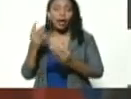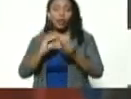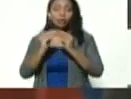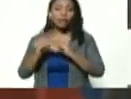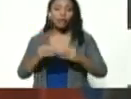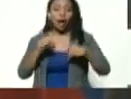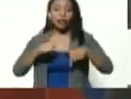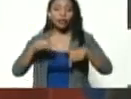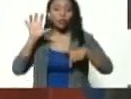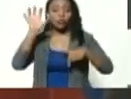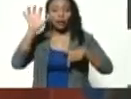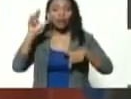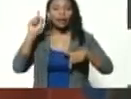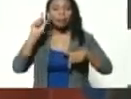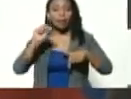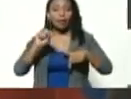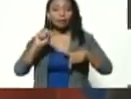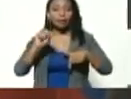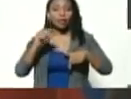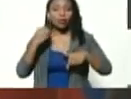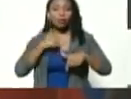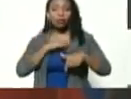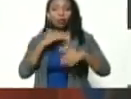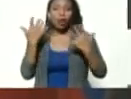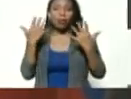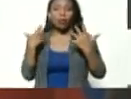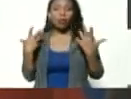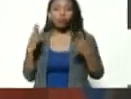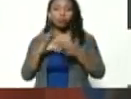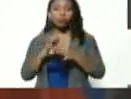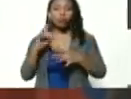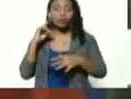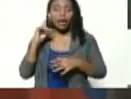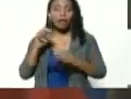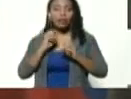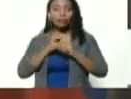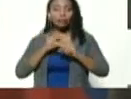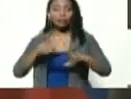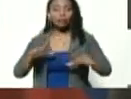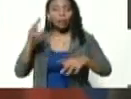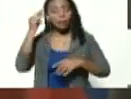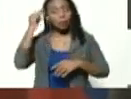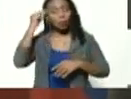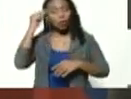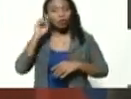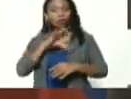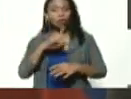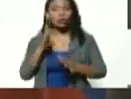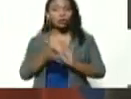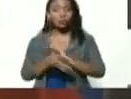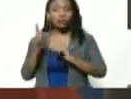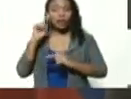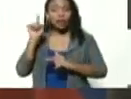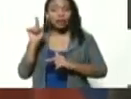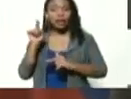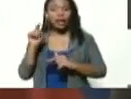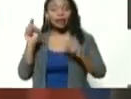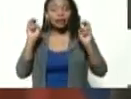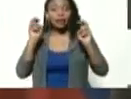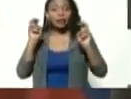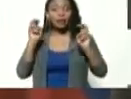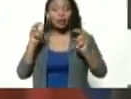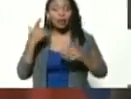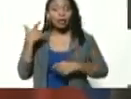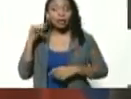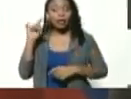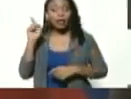aquí nuestra nación, pero también estamos de la mano como Red Nacional de Historia, Memoria y Patrimonio, precisamente en el marco de lo que tiene que